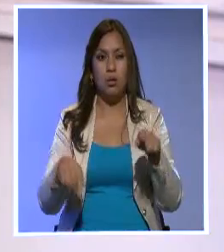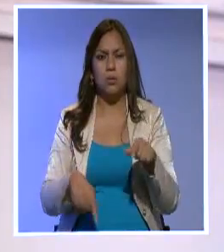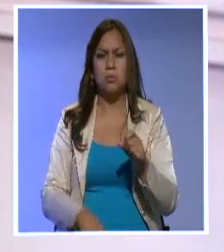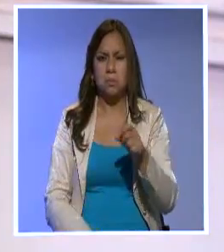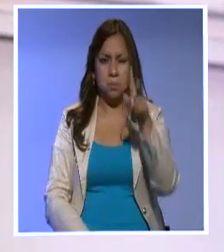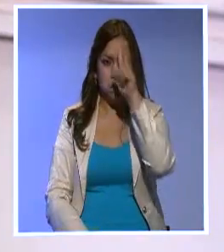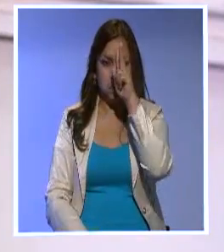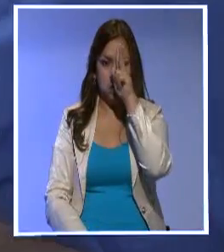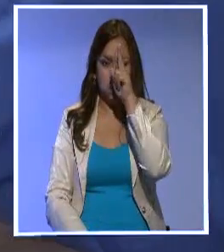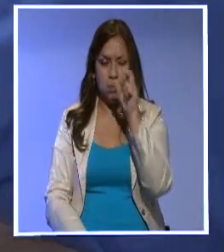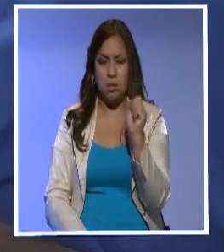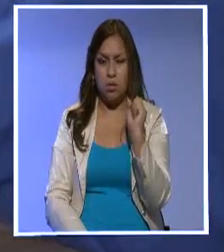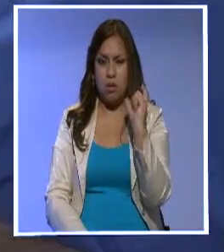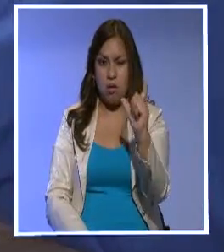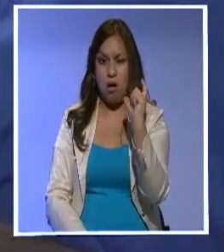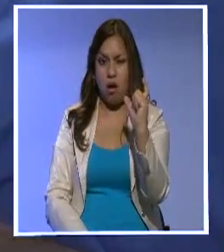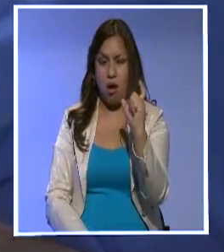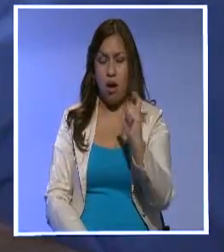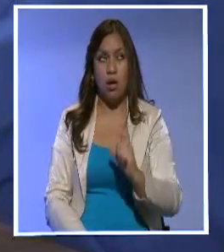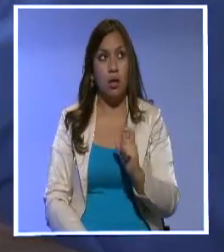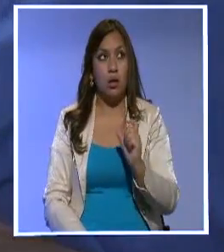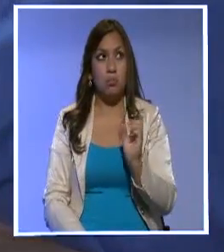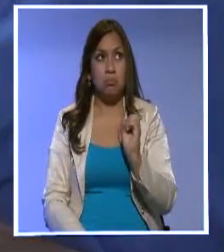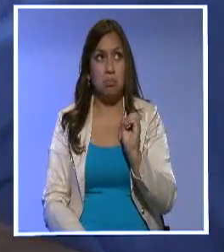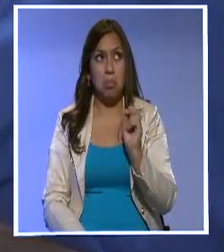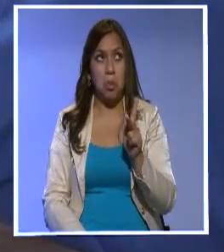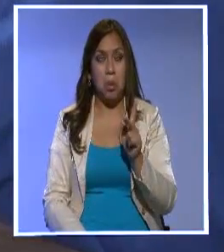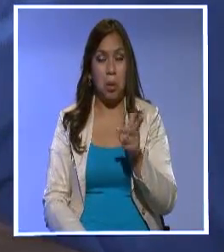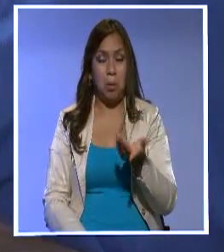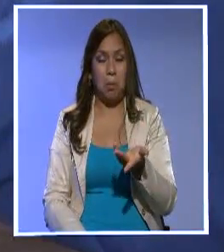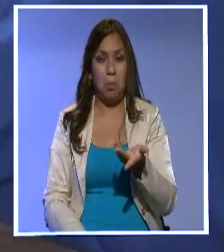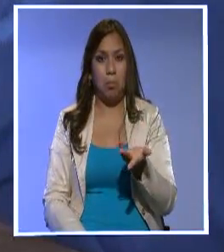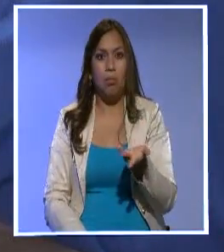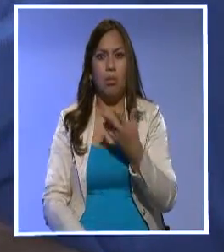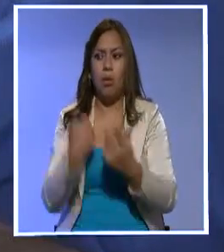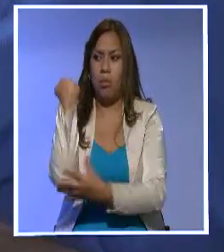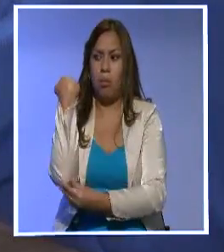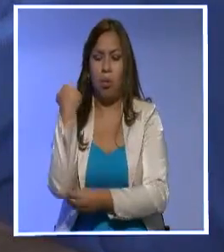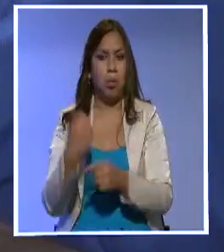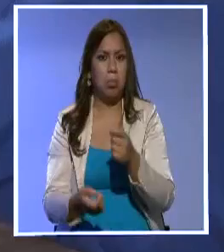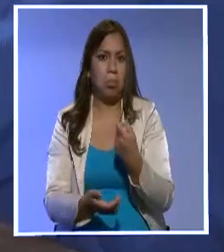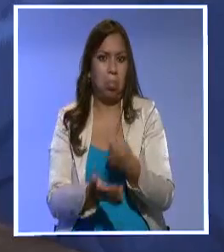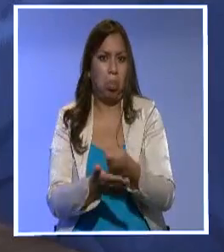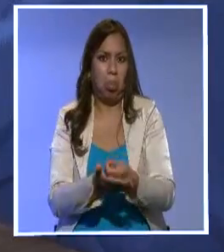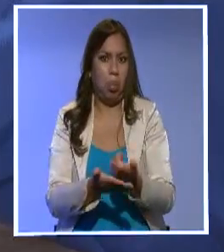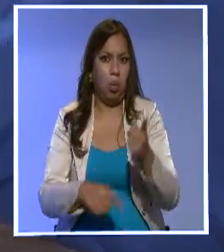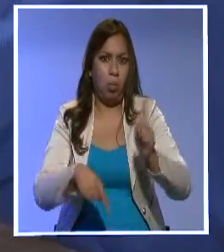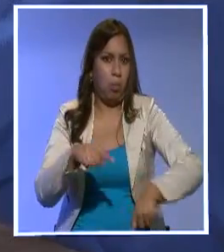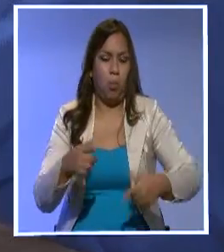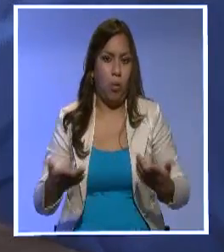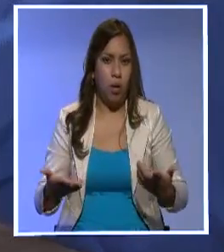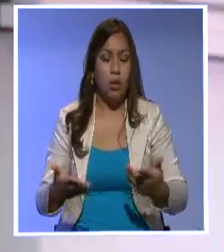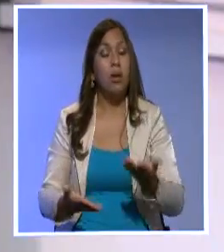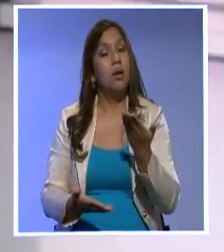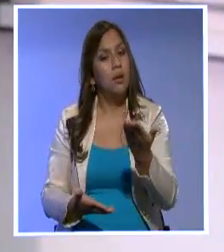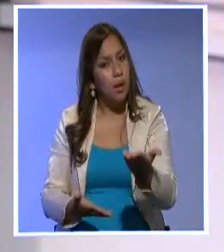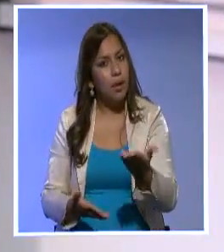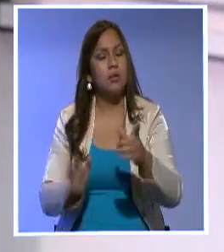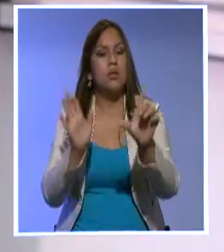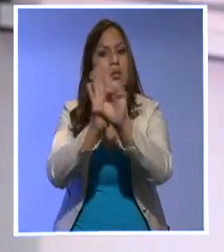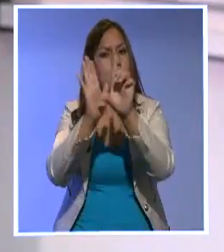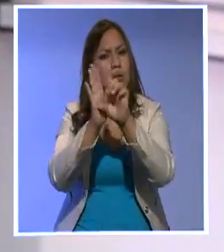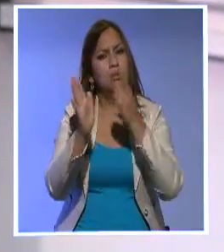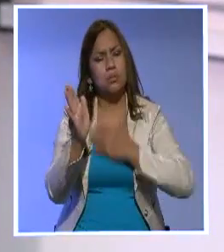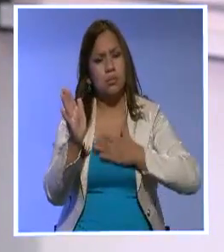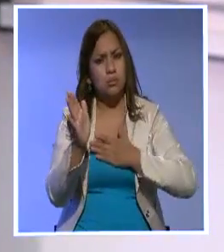hablando especulación de la tierra por lo tanto el título de esta ley lo dice con claridad también es una ley que promueve el